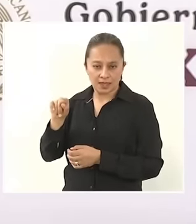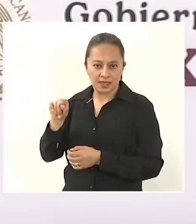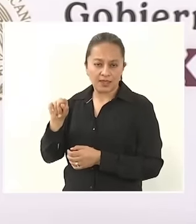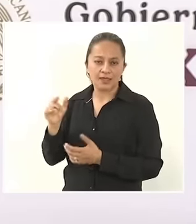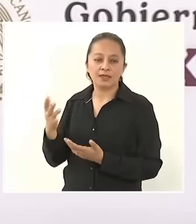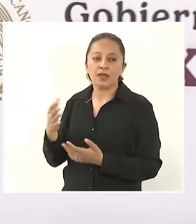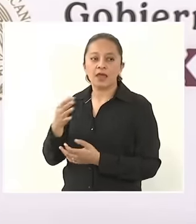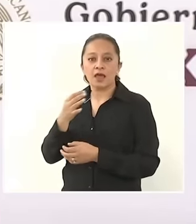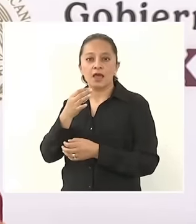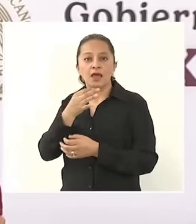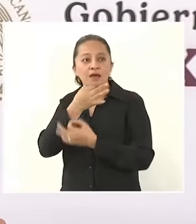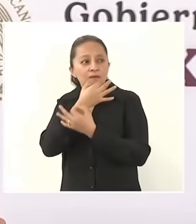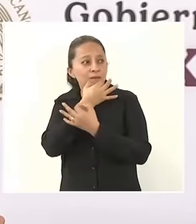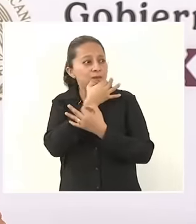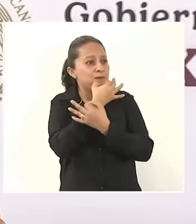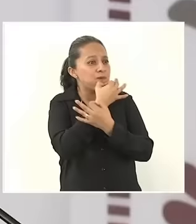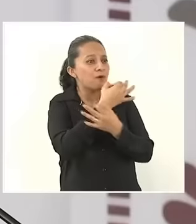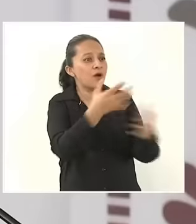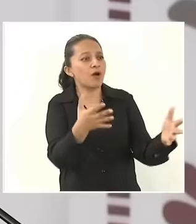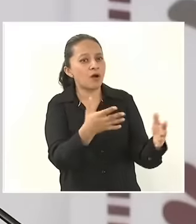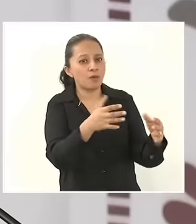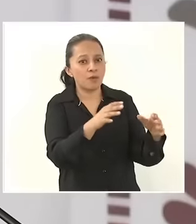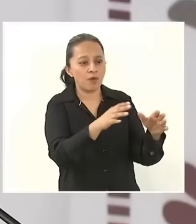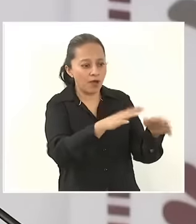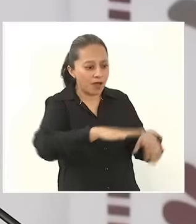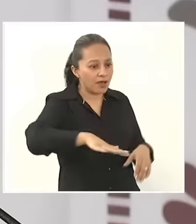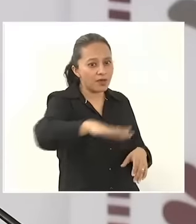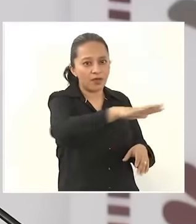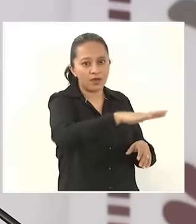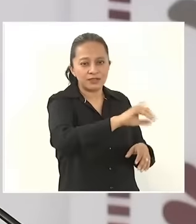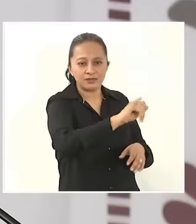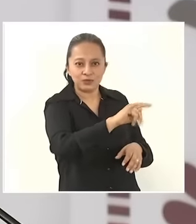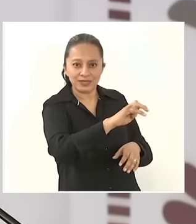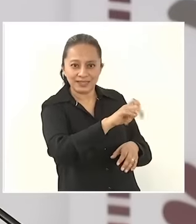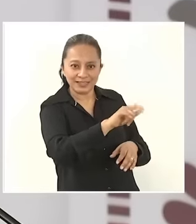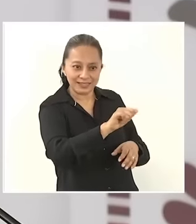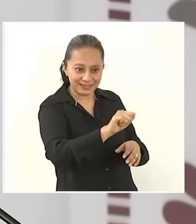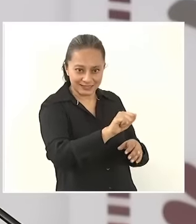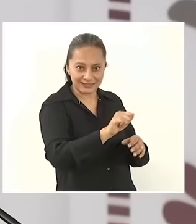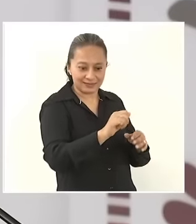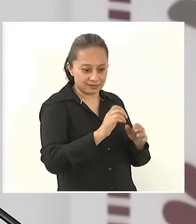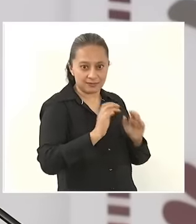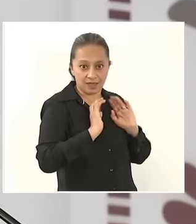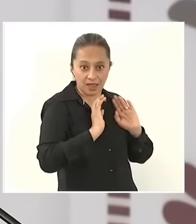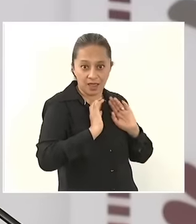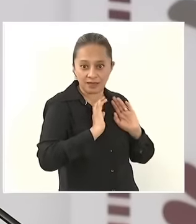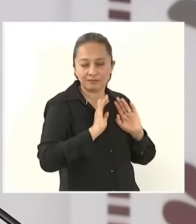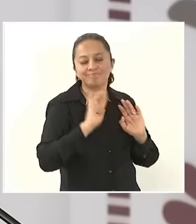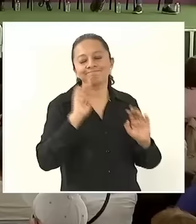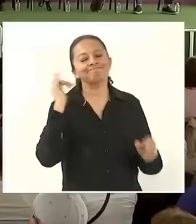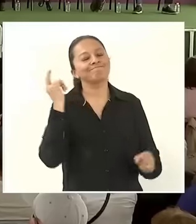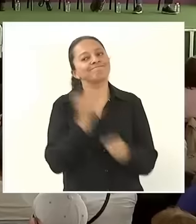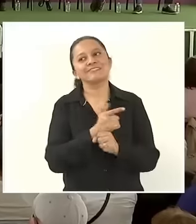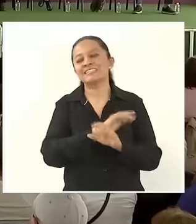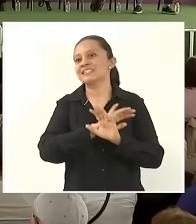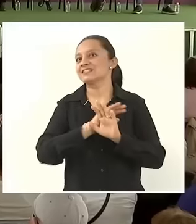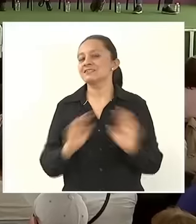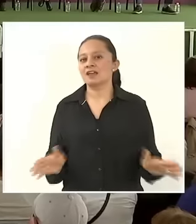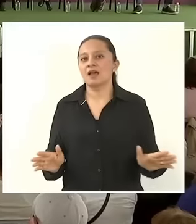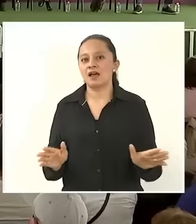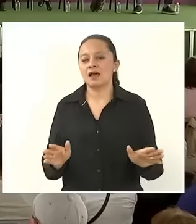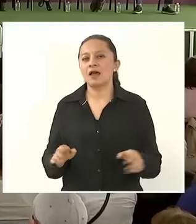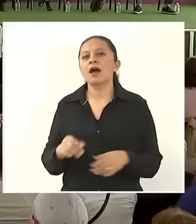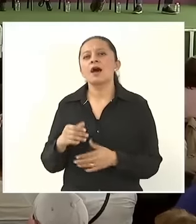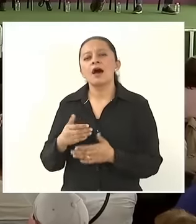informó a los insurgentes de que ya los habían descubierto. En realidad el grito estaba pensado para